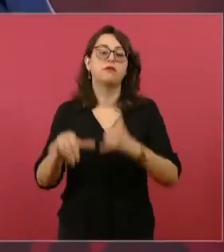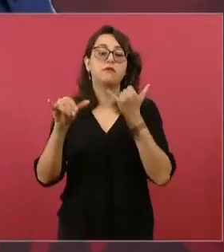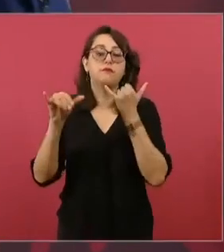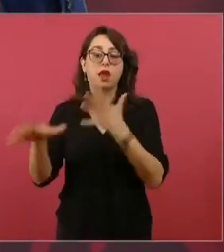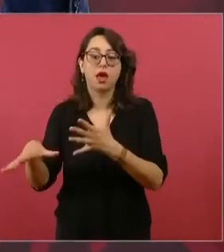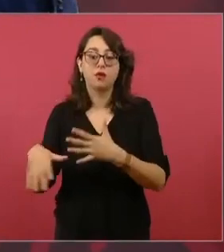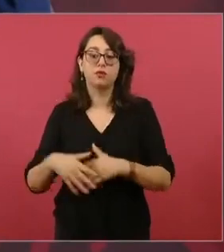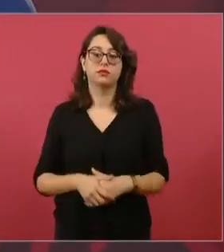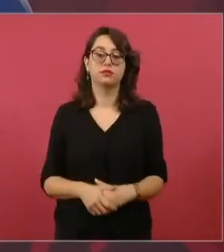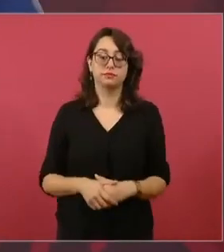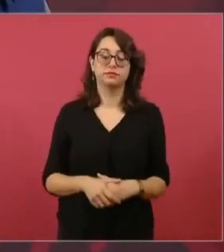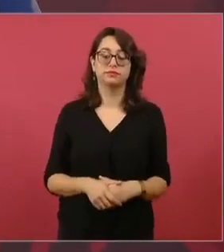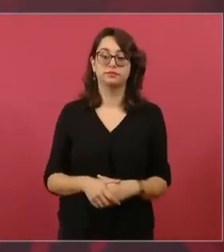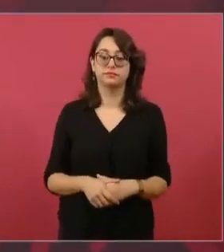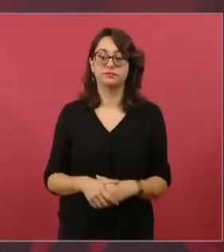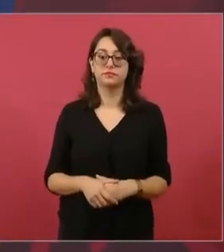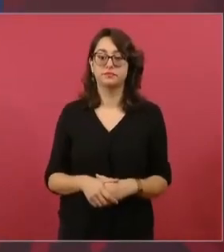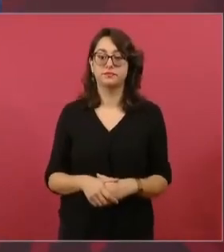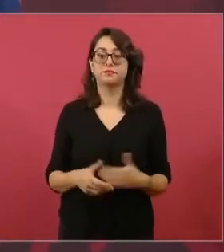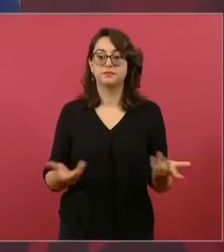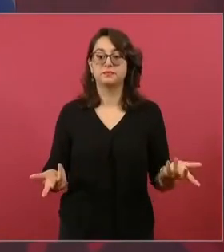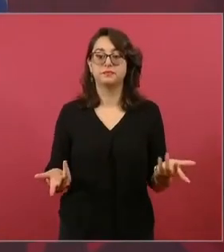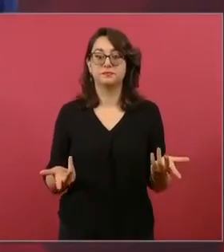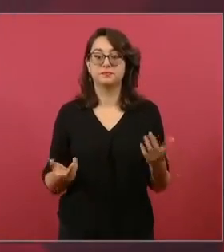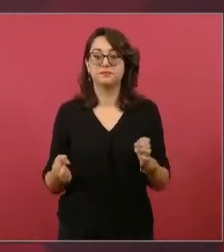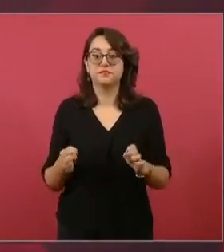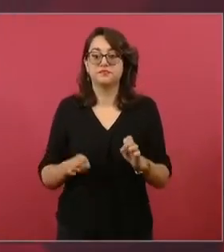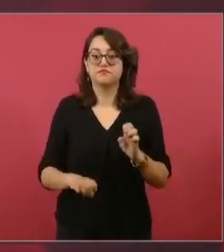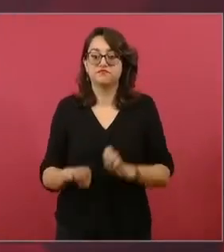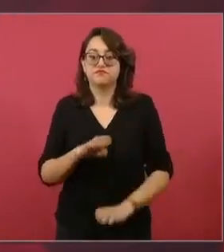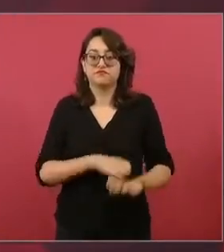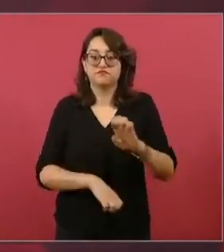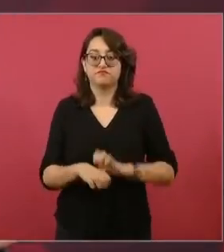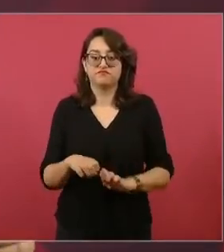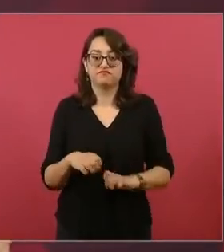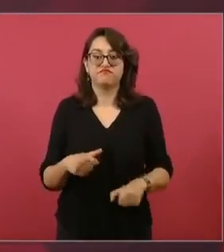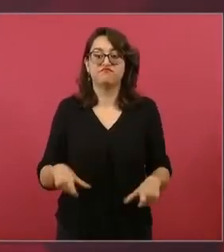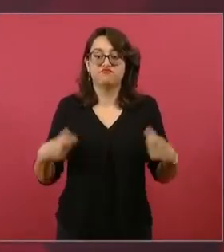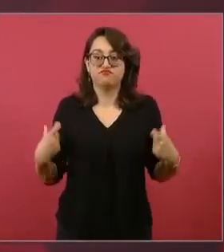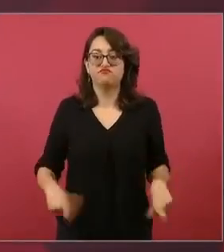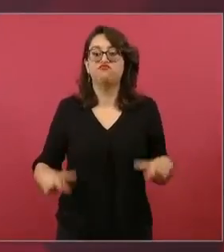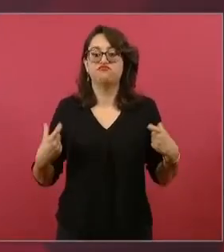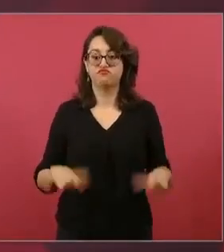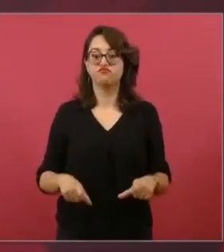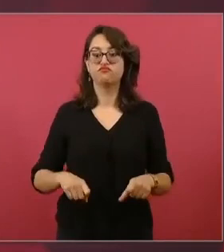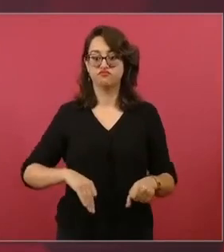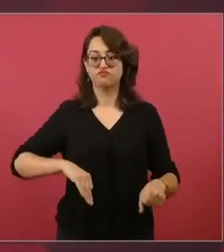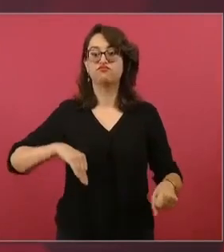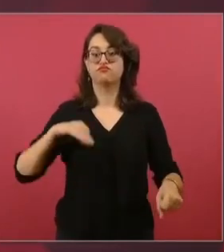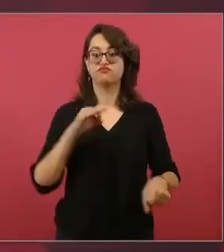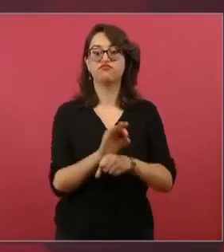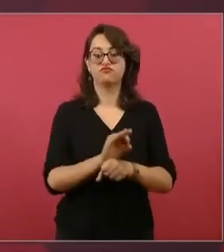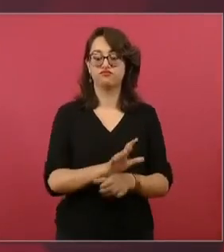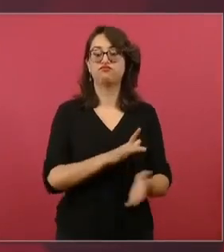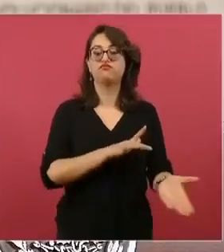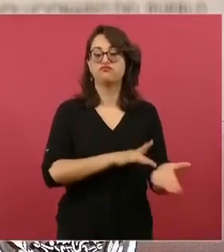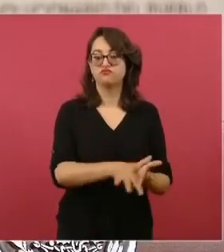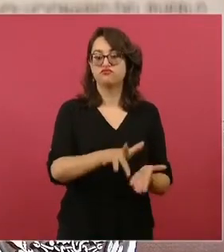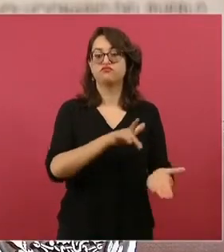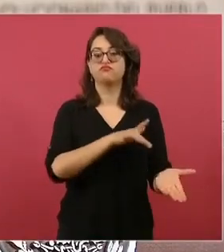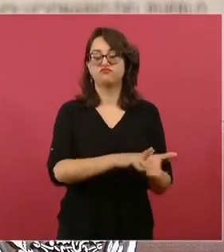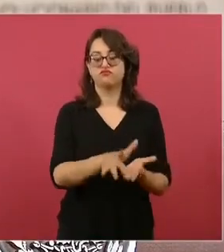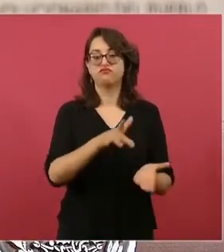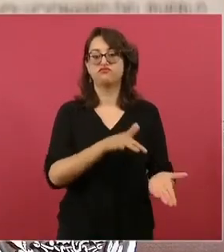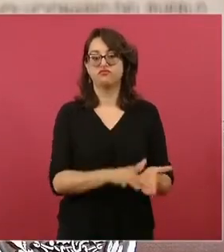Y la cúpula empresarial se puso en correspondencia con el